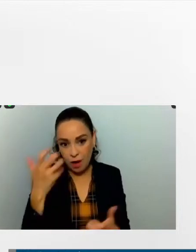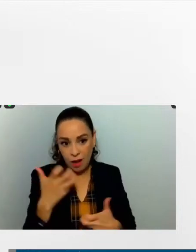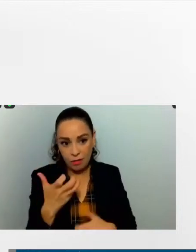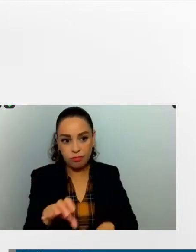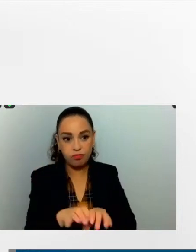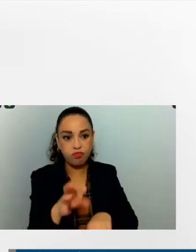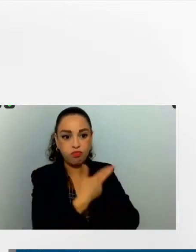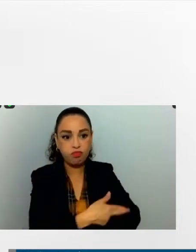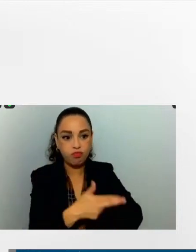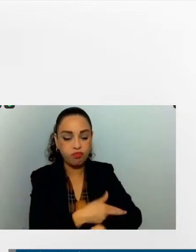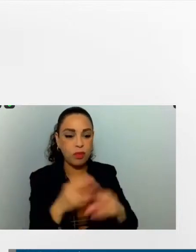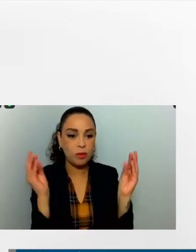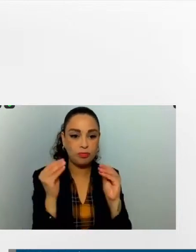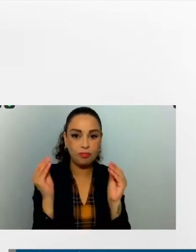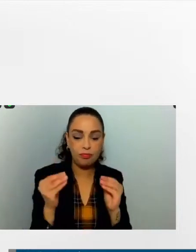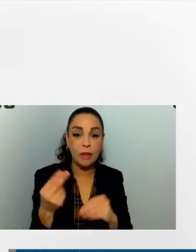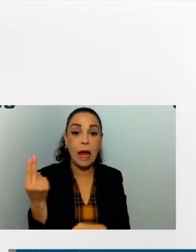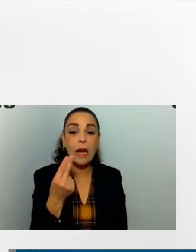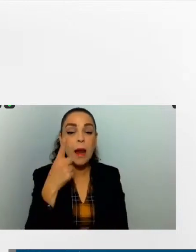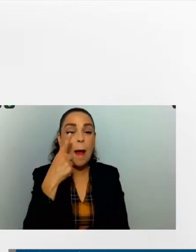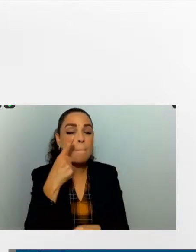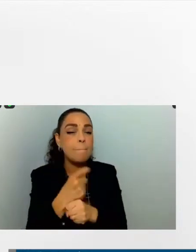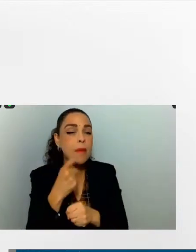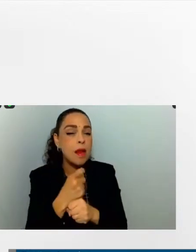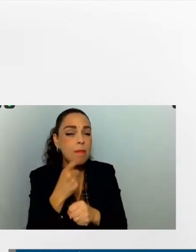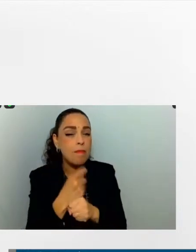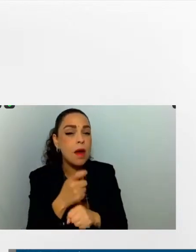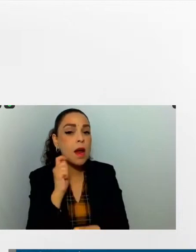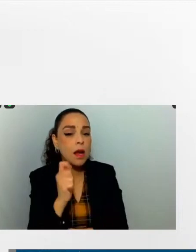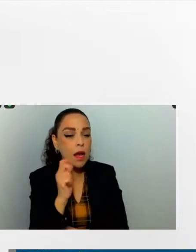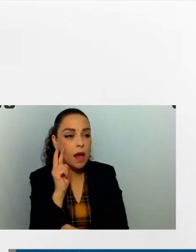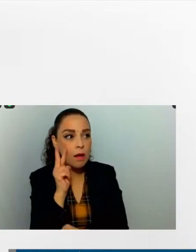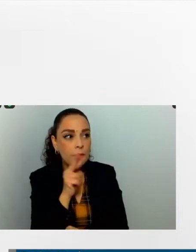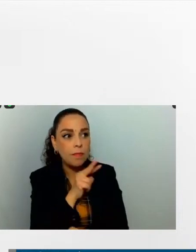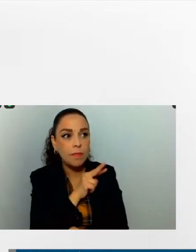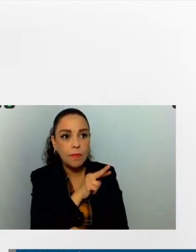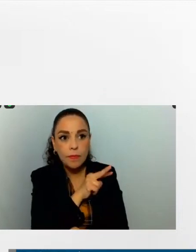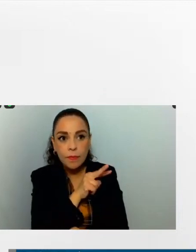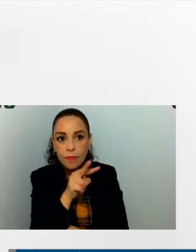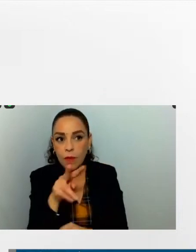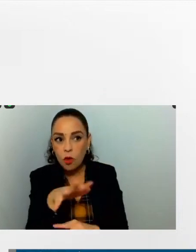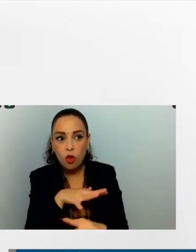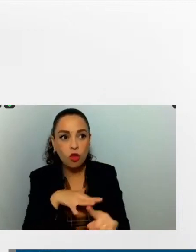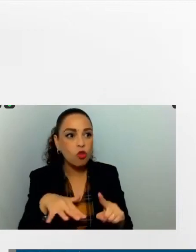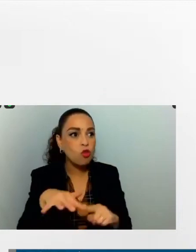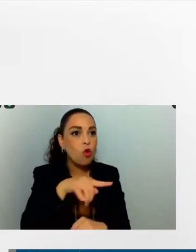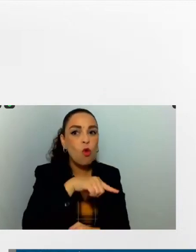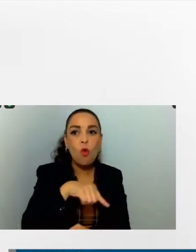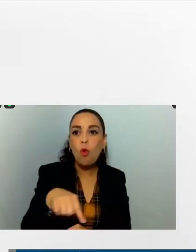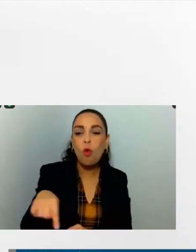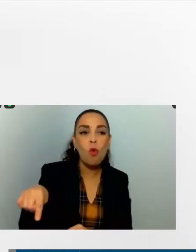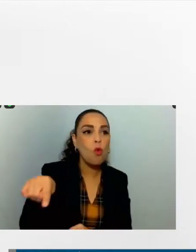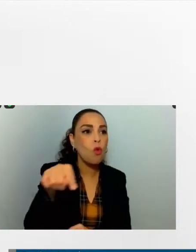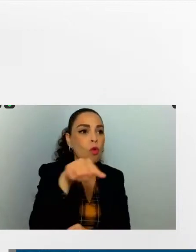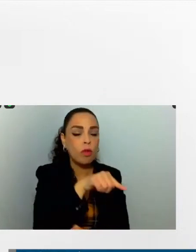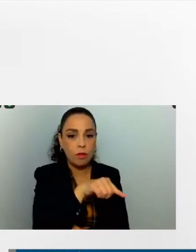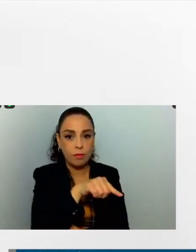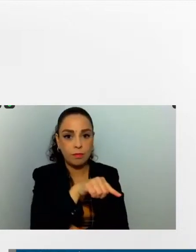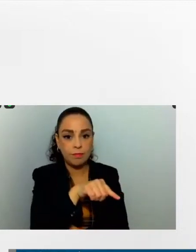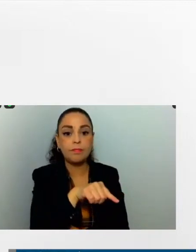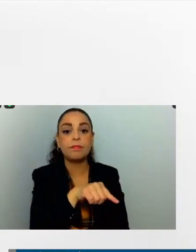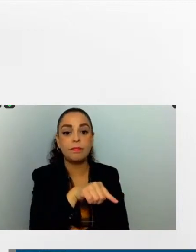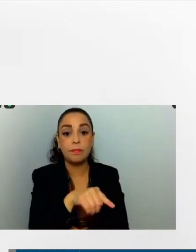tener en cuenta lo que hay alrededor. Y ese caso a mí me parece fabuloso para explicar eso, insisto. Hablo desde la